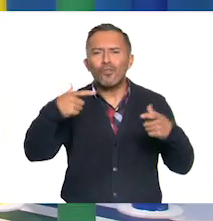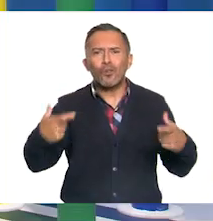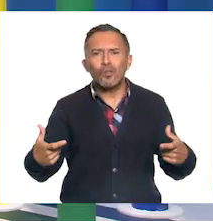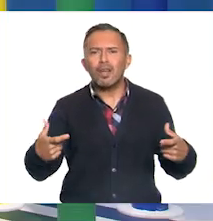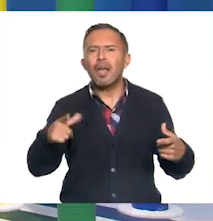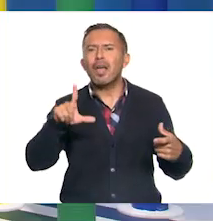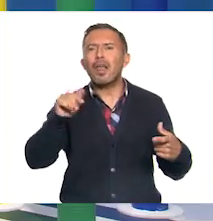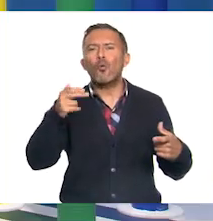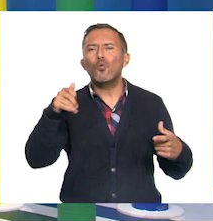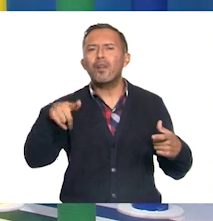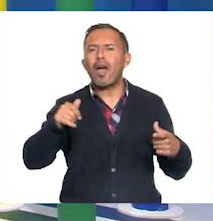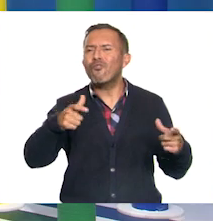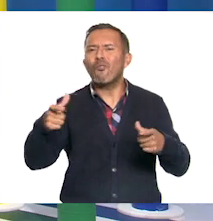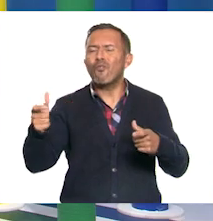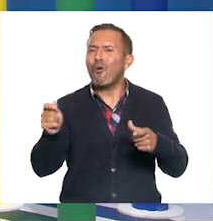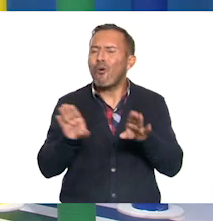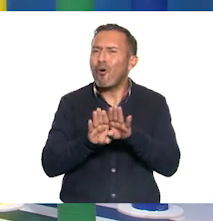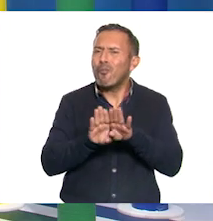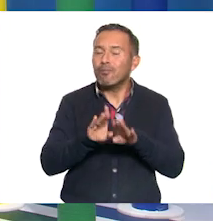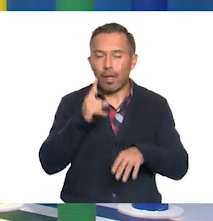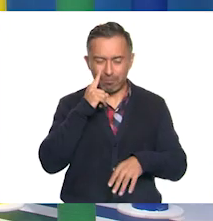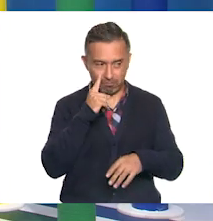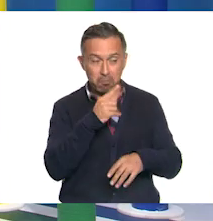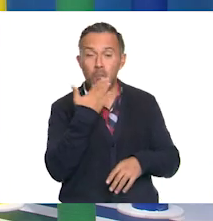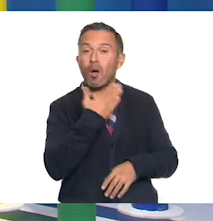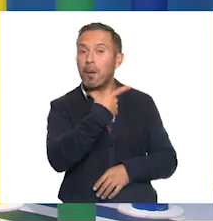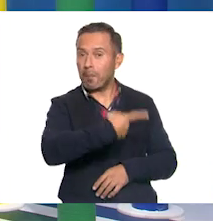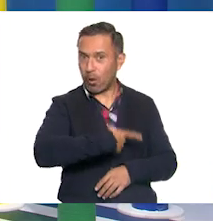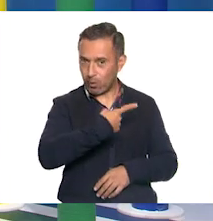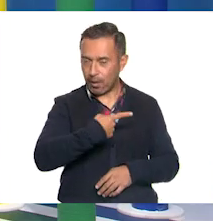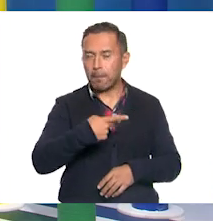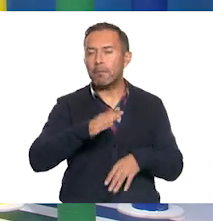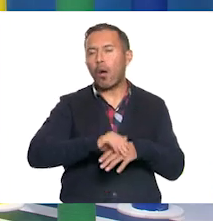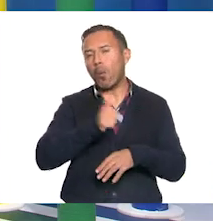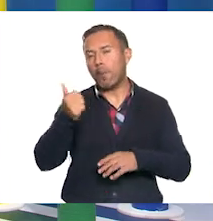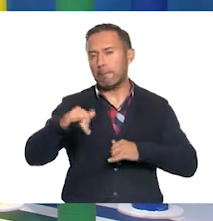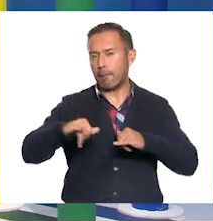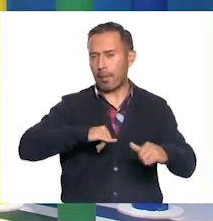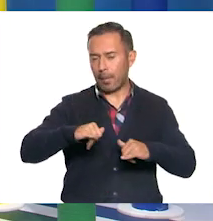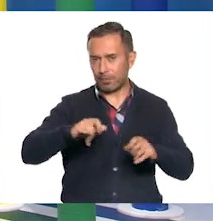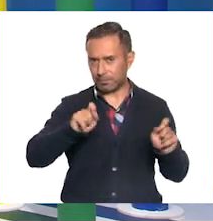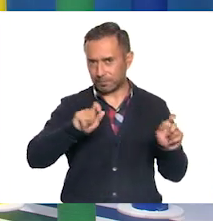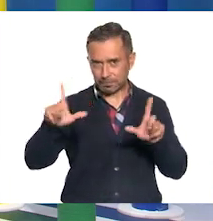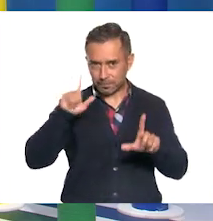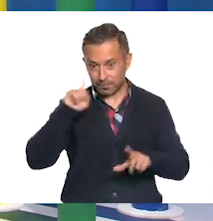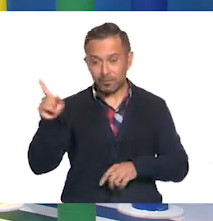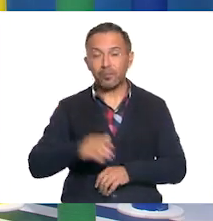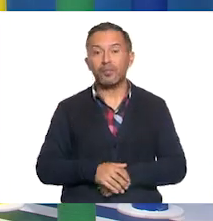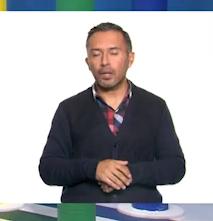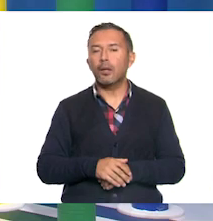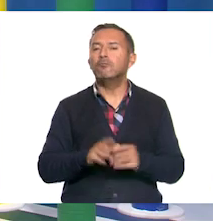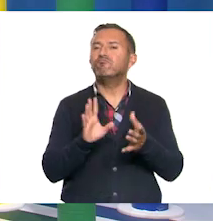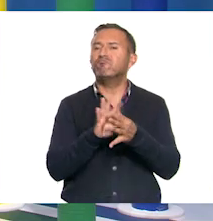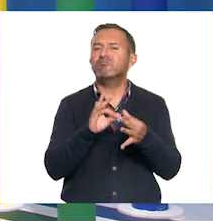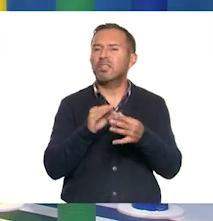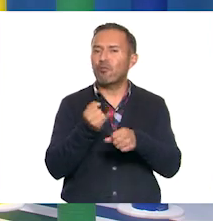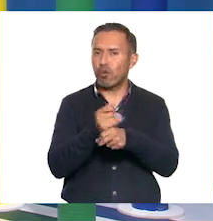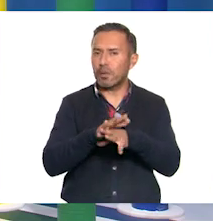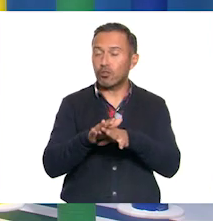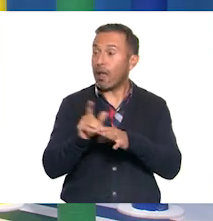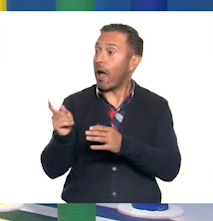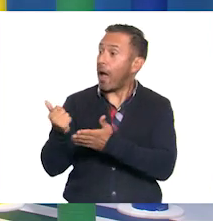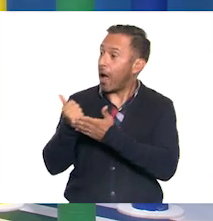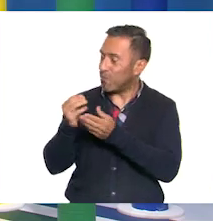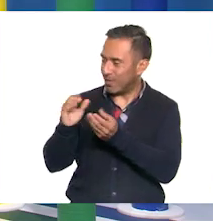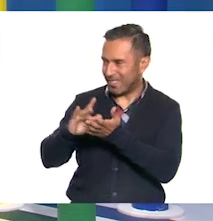Ale. Observemos el siguiente mapa y veamos qué sucede. Colocaré la información correspondiente. Ay, gracias, Larisa,